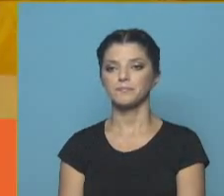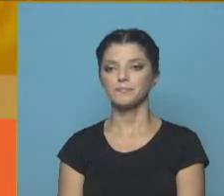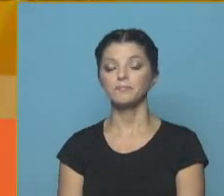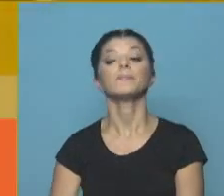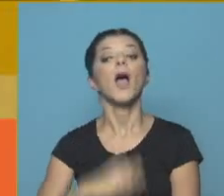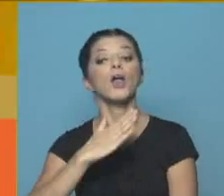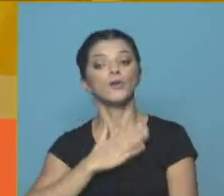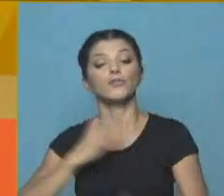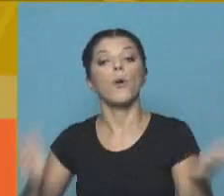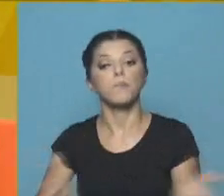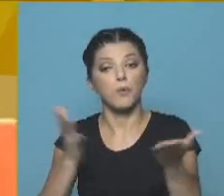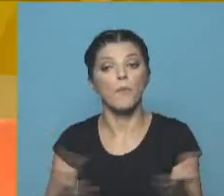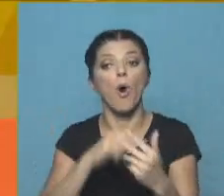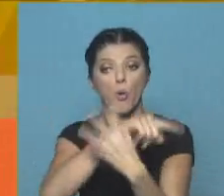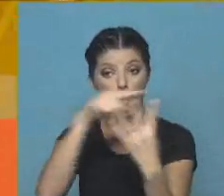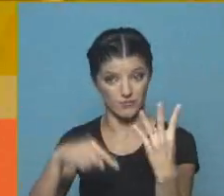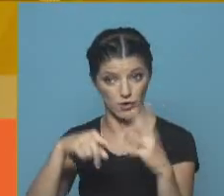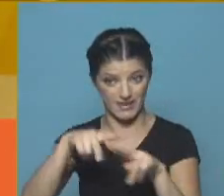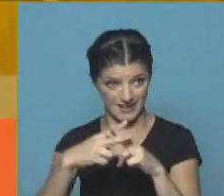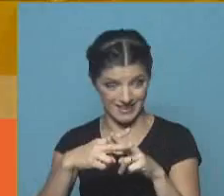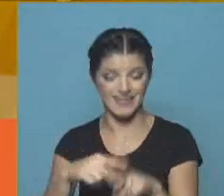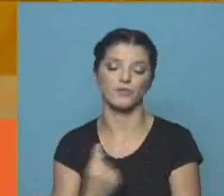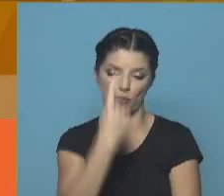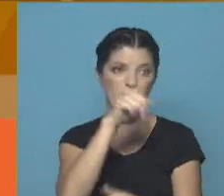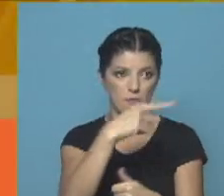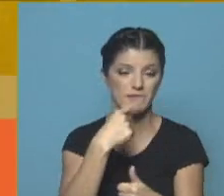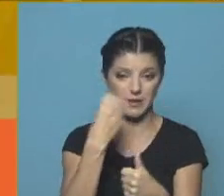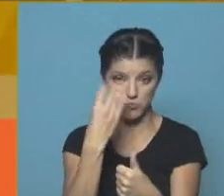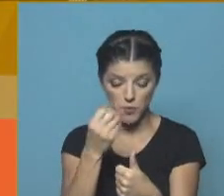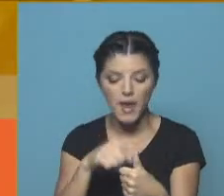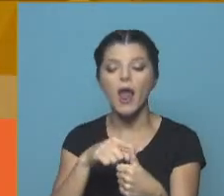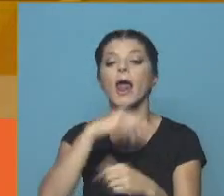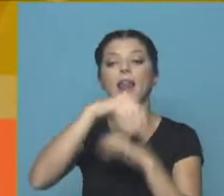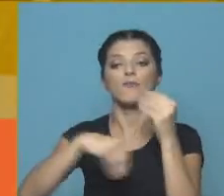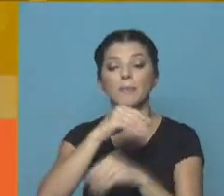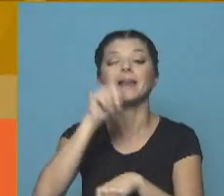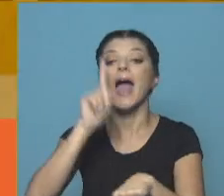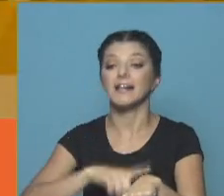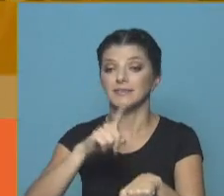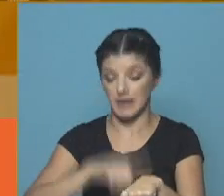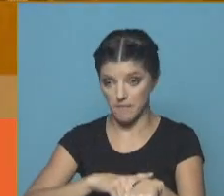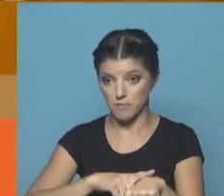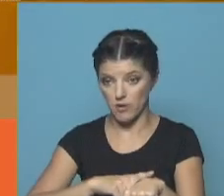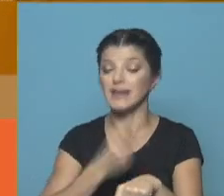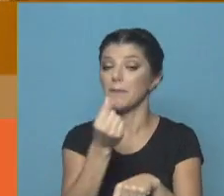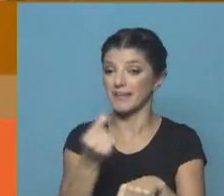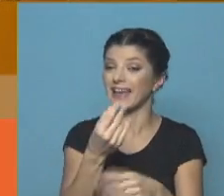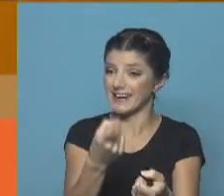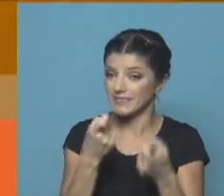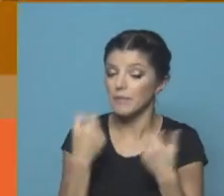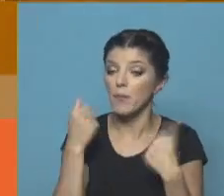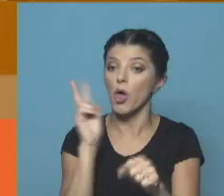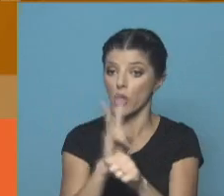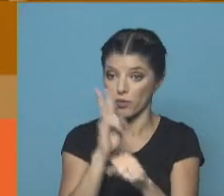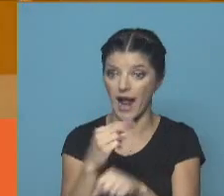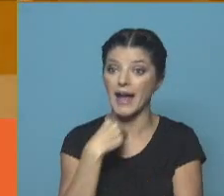4 líneas estratégicas. Una es esta que vos decís, es asegurarle a las familias que cuenten con el tiempo suficiente y el dinero necesario para cuidar a sus